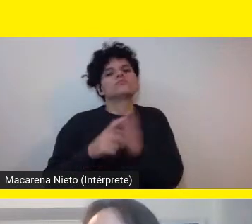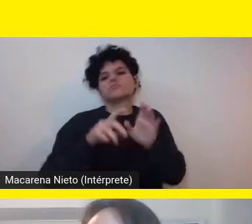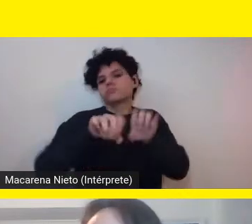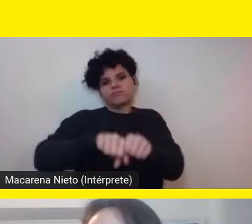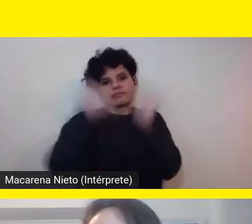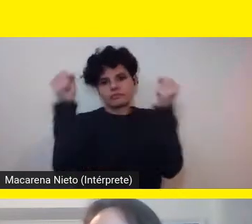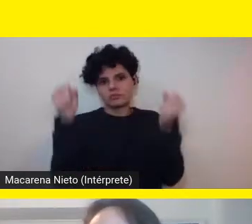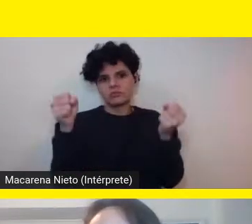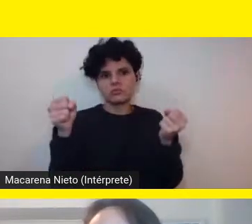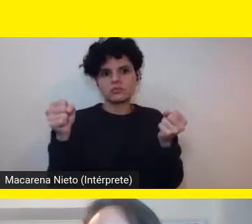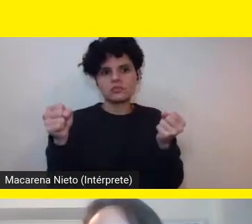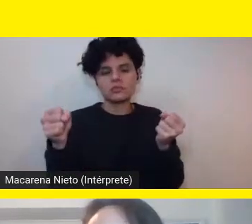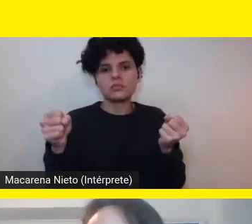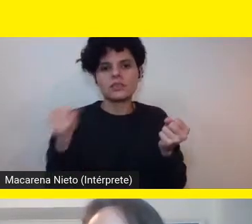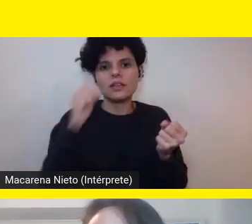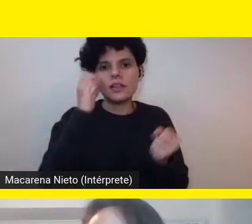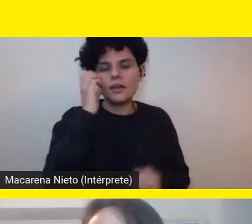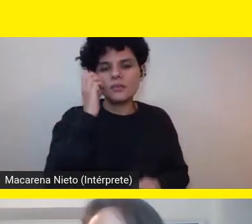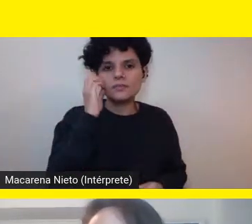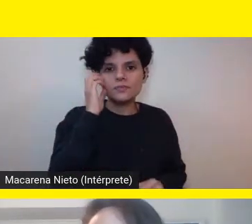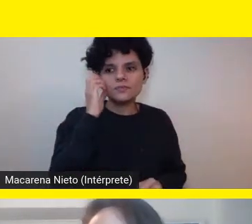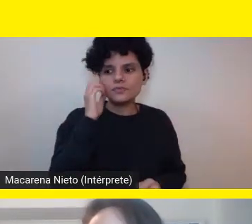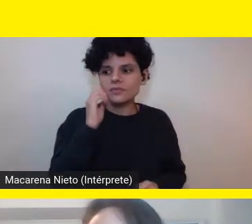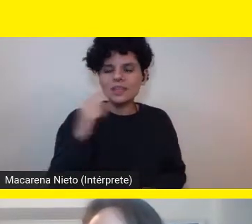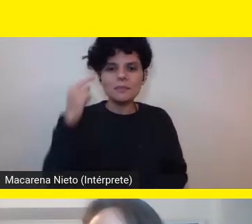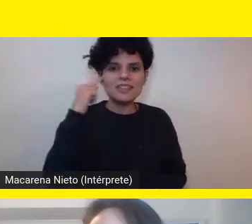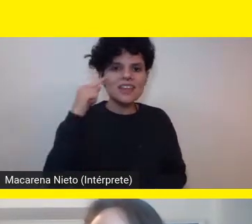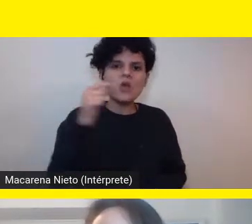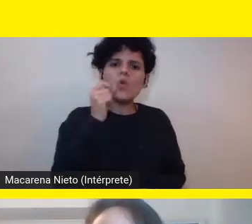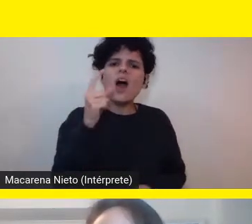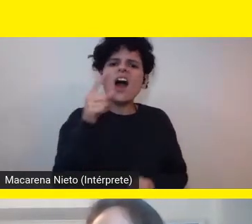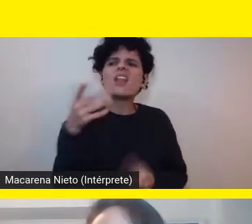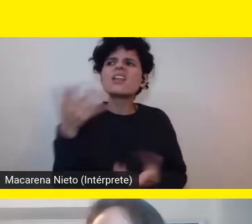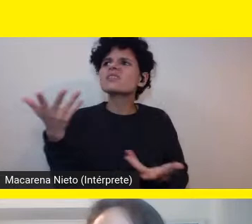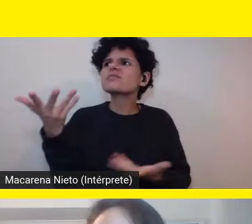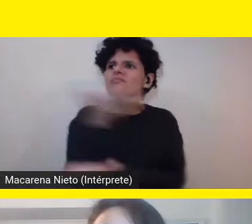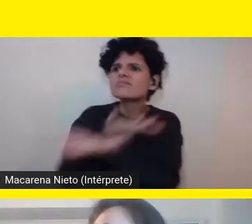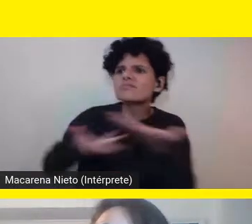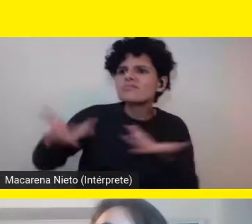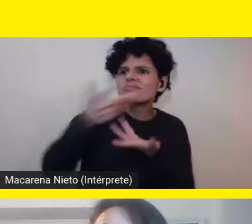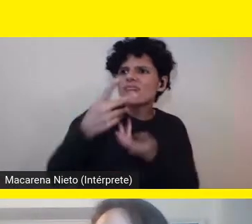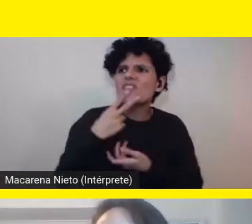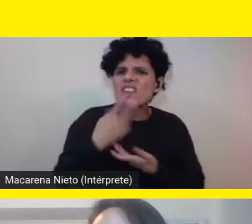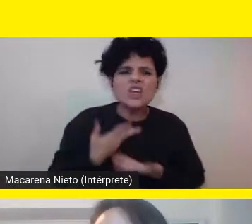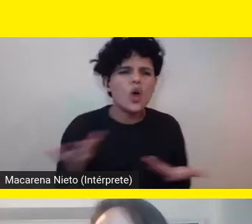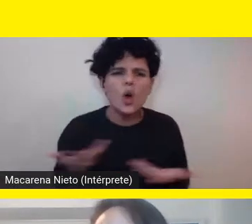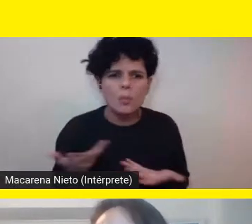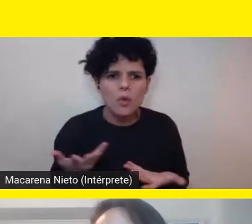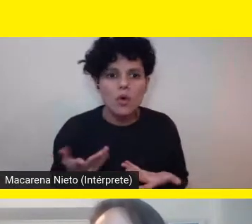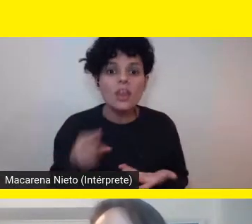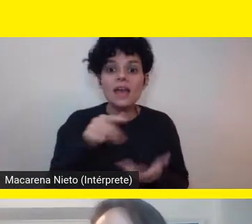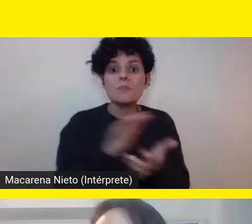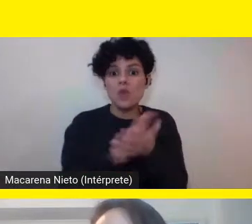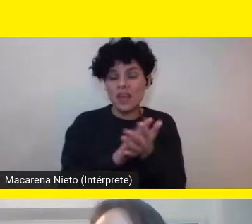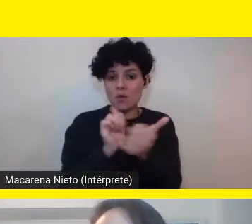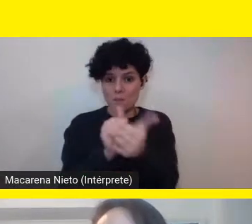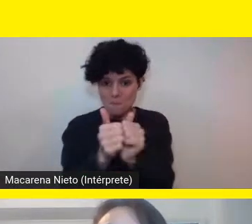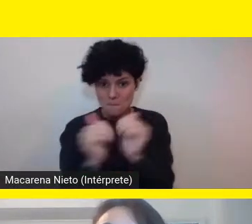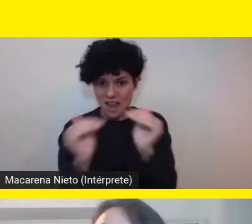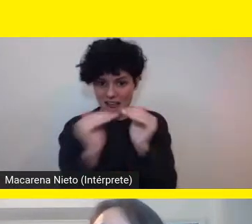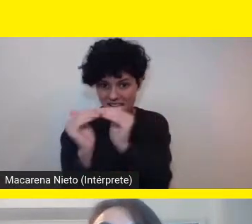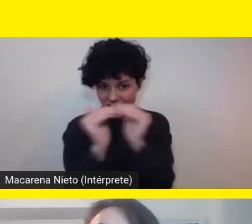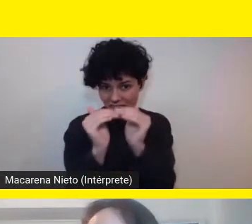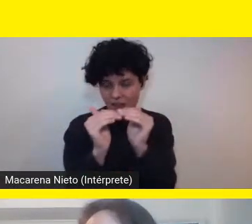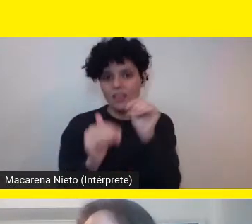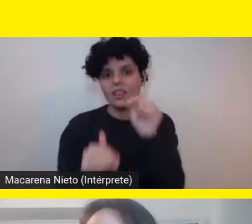los cerrojos para poder pensar esta nueva sociedad que queremos vivir. Y ahí creo que cuestiones como la paridad, por ejemplo, en